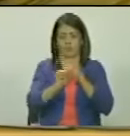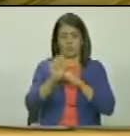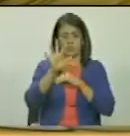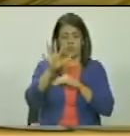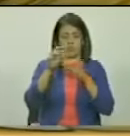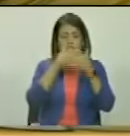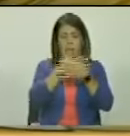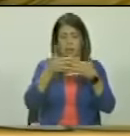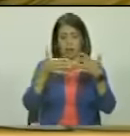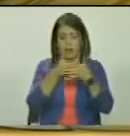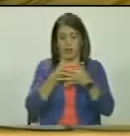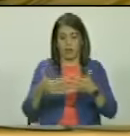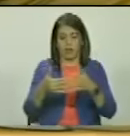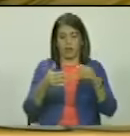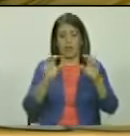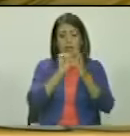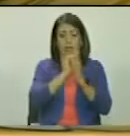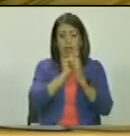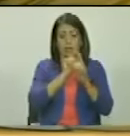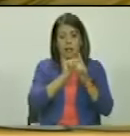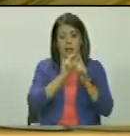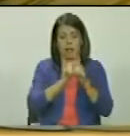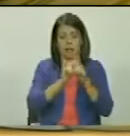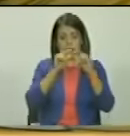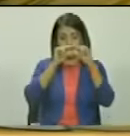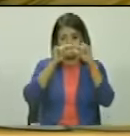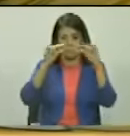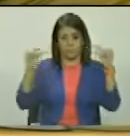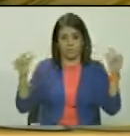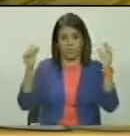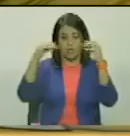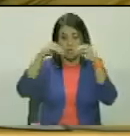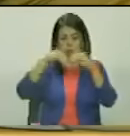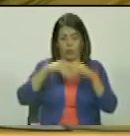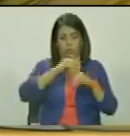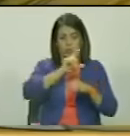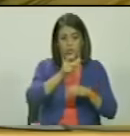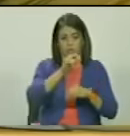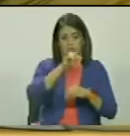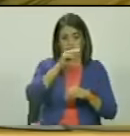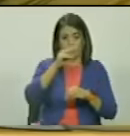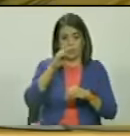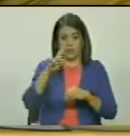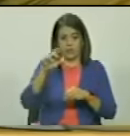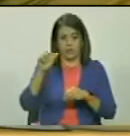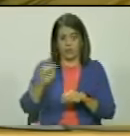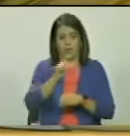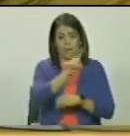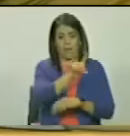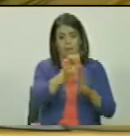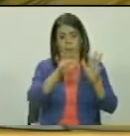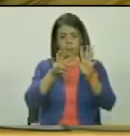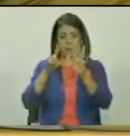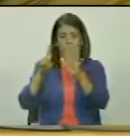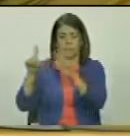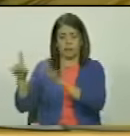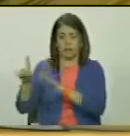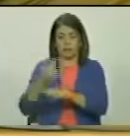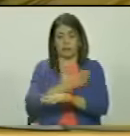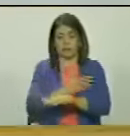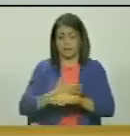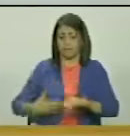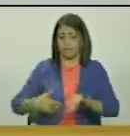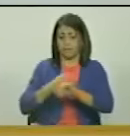5 quedando redactado en los siguientes términos epígrafe acuerdo de Ginebra de 1966 es todo ciudadano